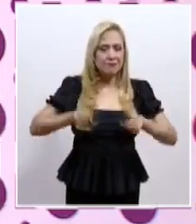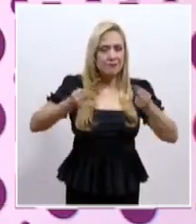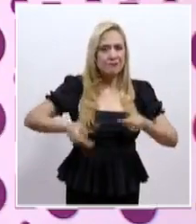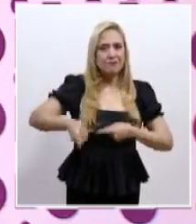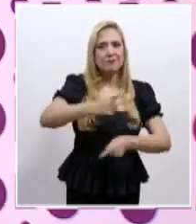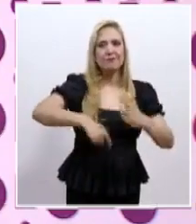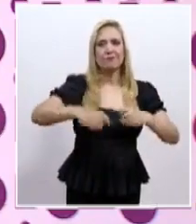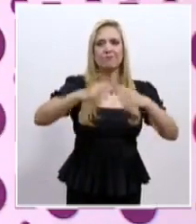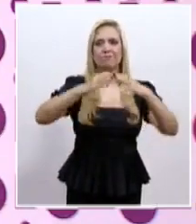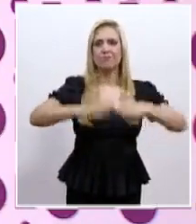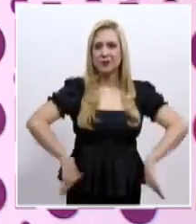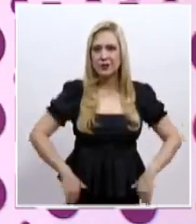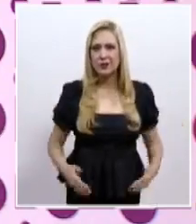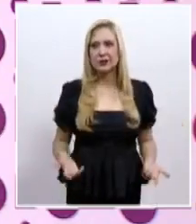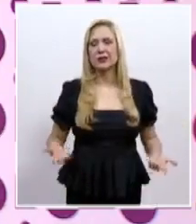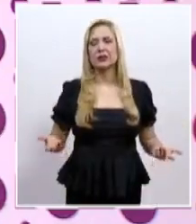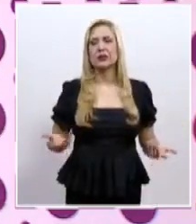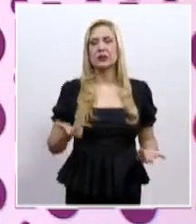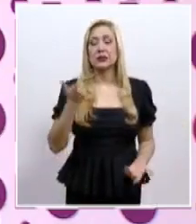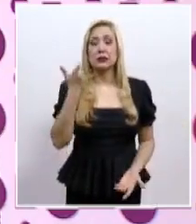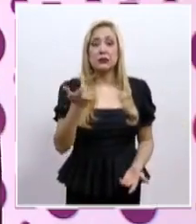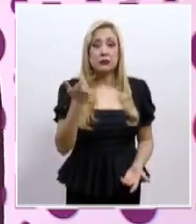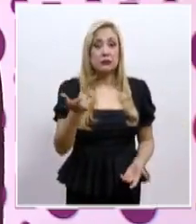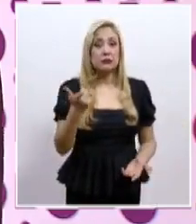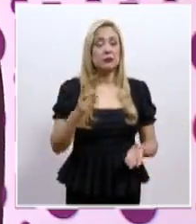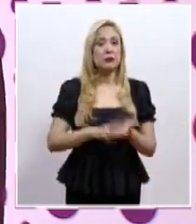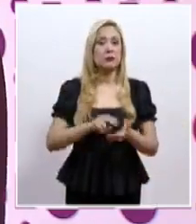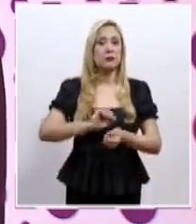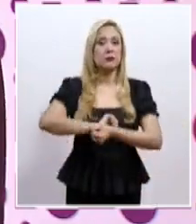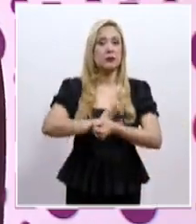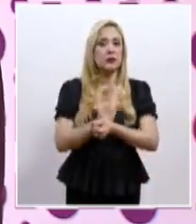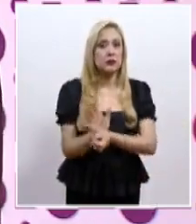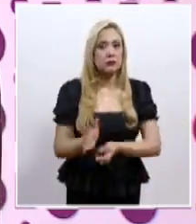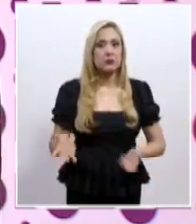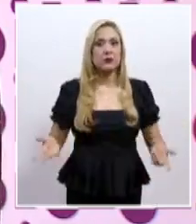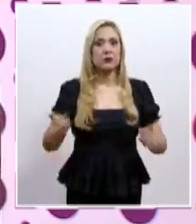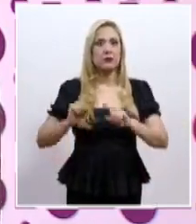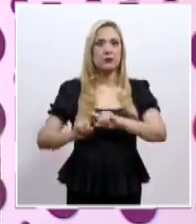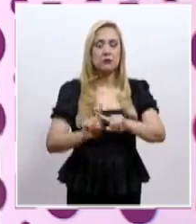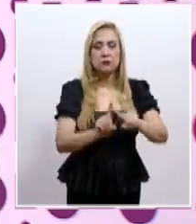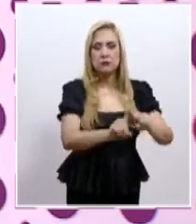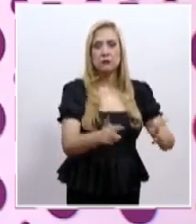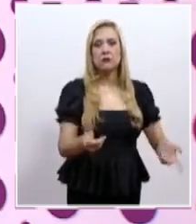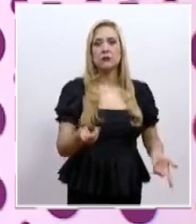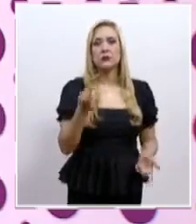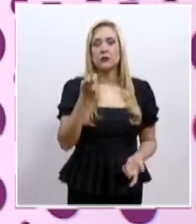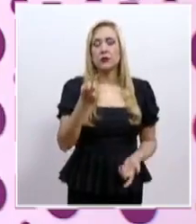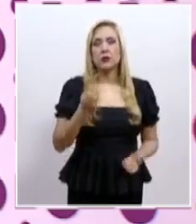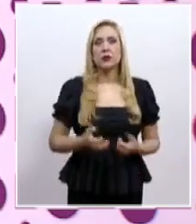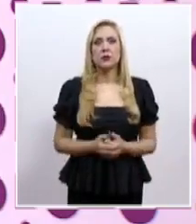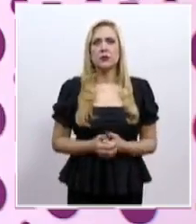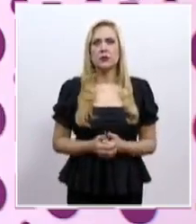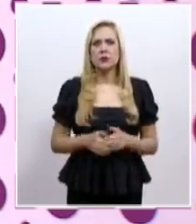tiene que ver en los costos que impuso la pandemia, etcétera. Pero digamos que en el